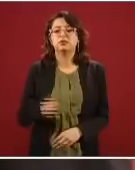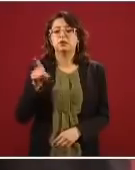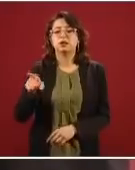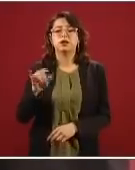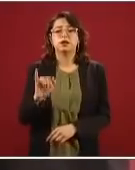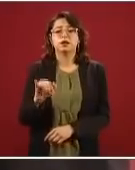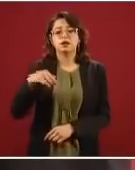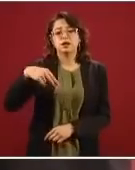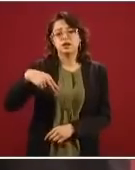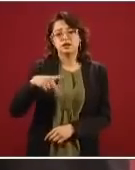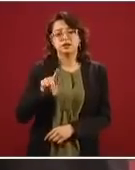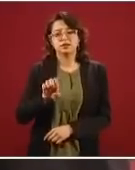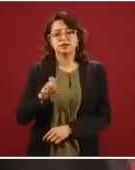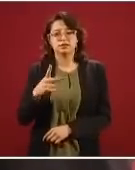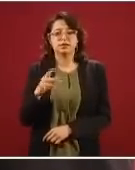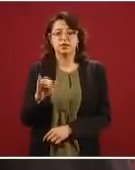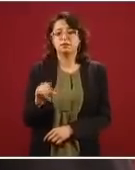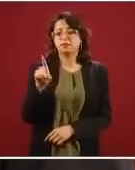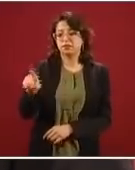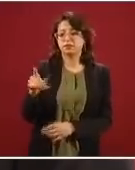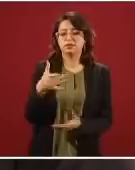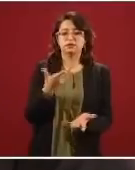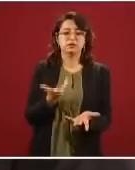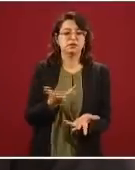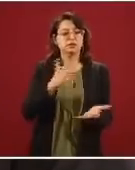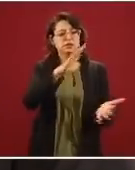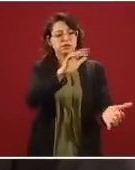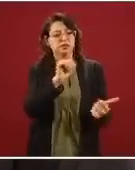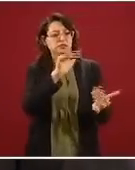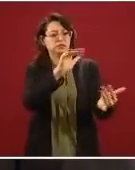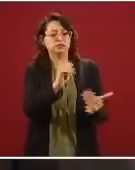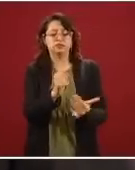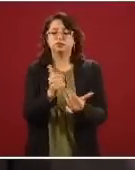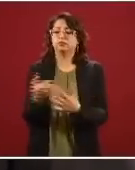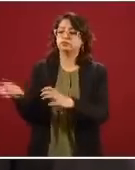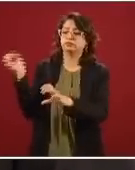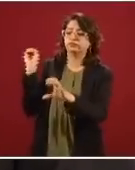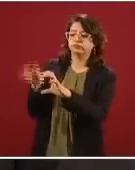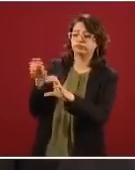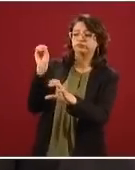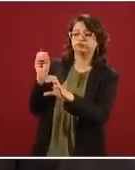recibiendo fondos de esta procedencia.